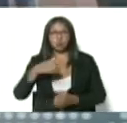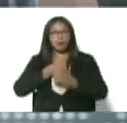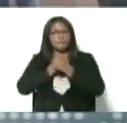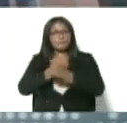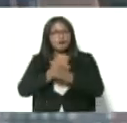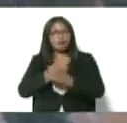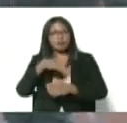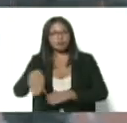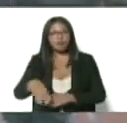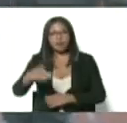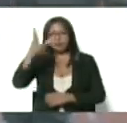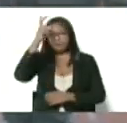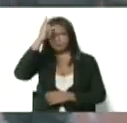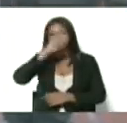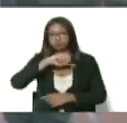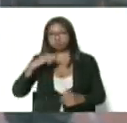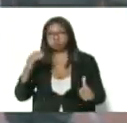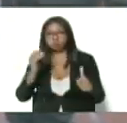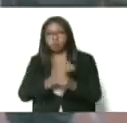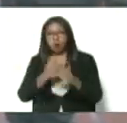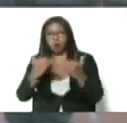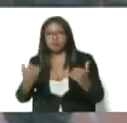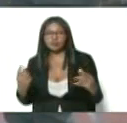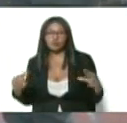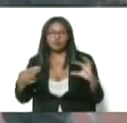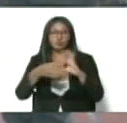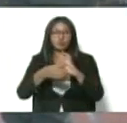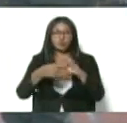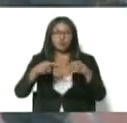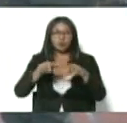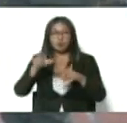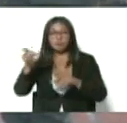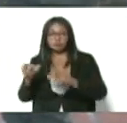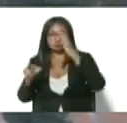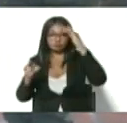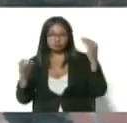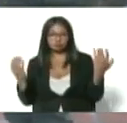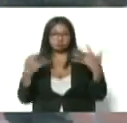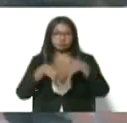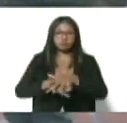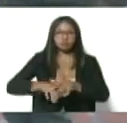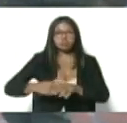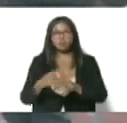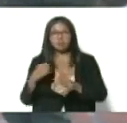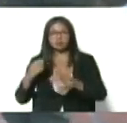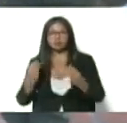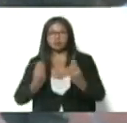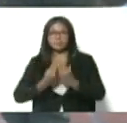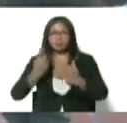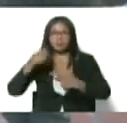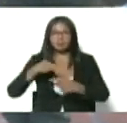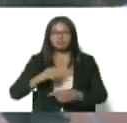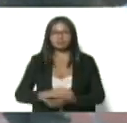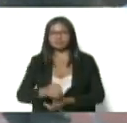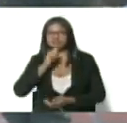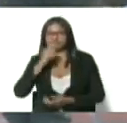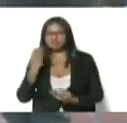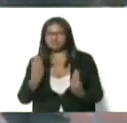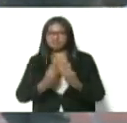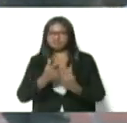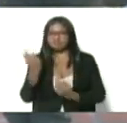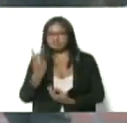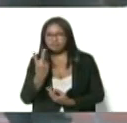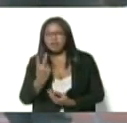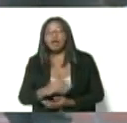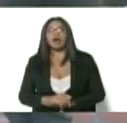aquí nos encontramos en unión cívico-militar policial donde me acompaña nuestro